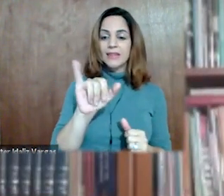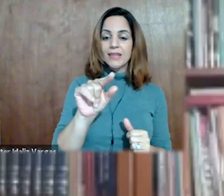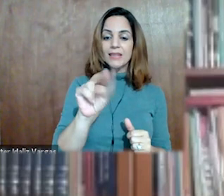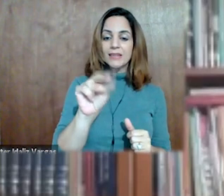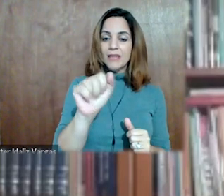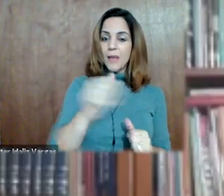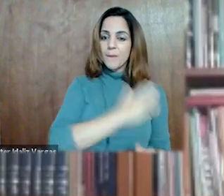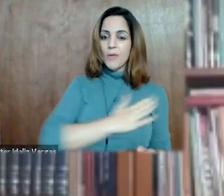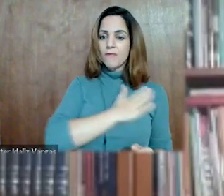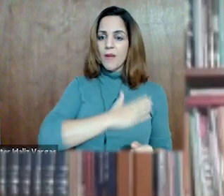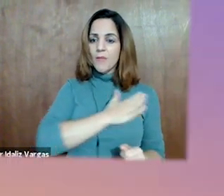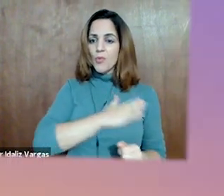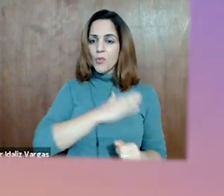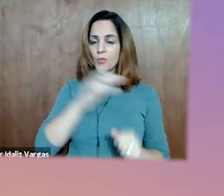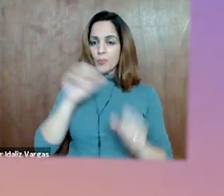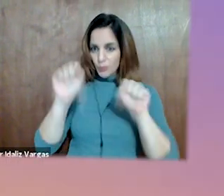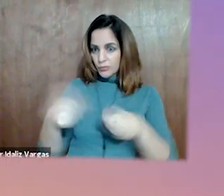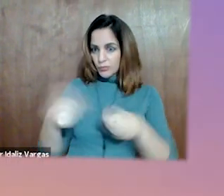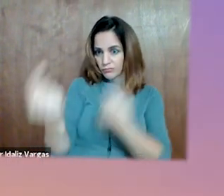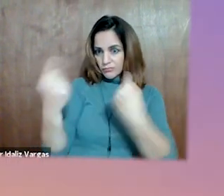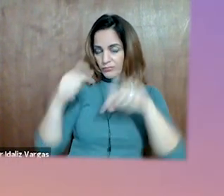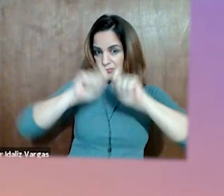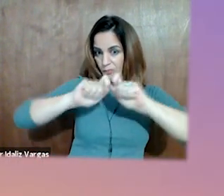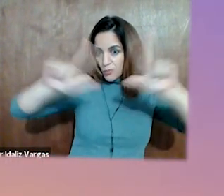por favor, prender su cámara.